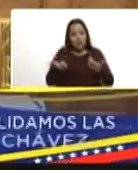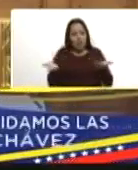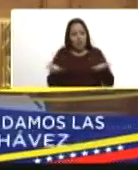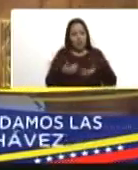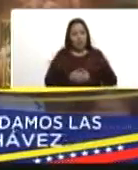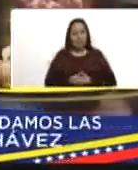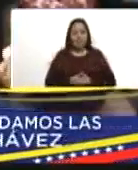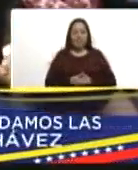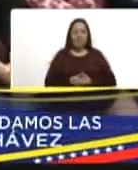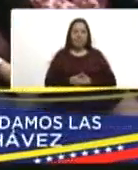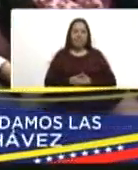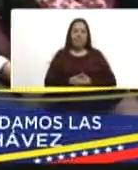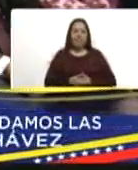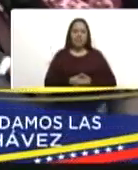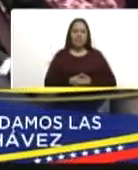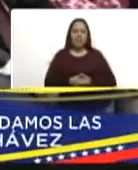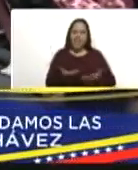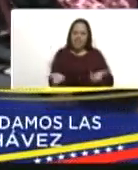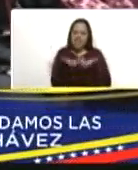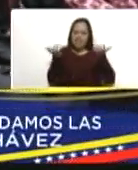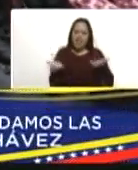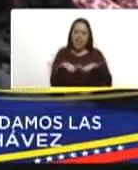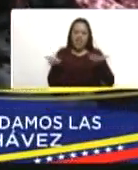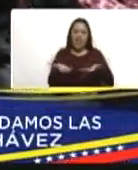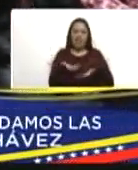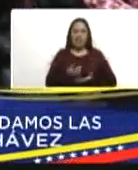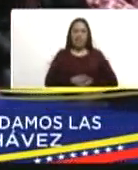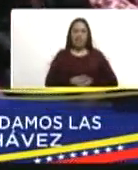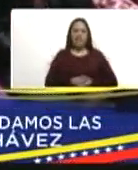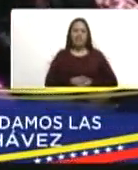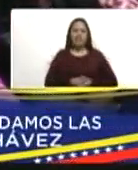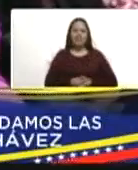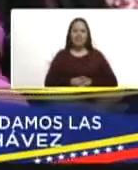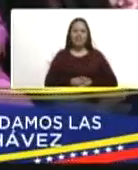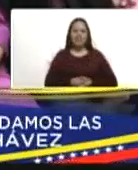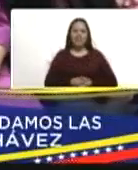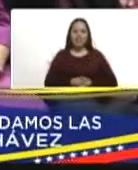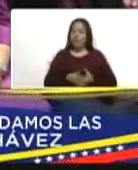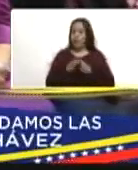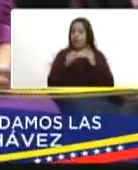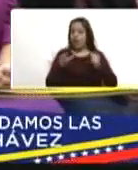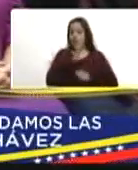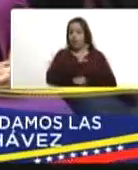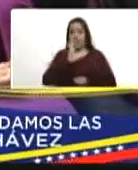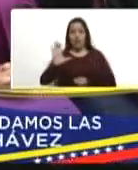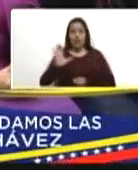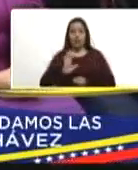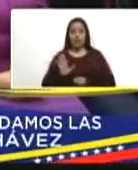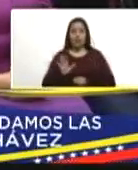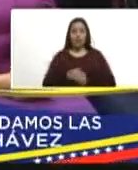Ah una ensaladita verdad y todo soberano